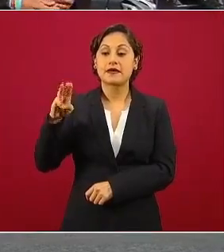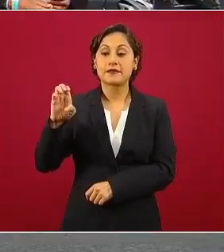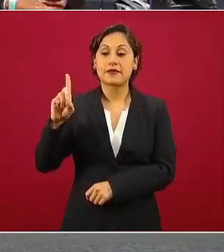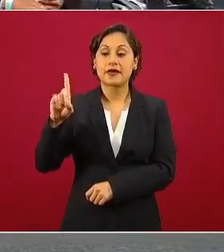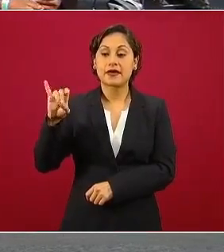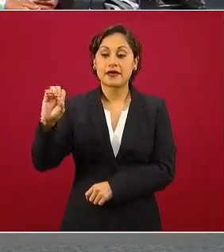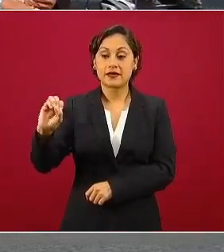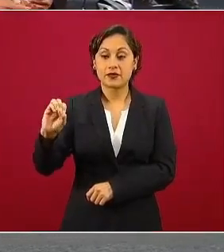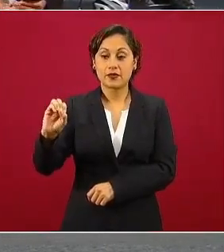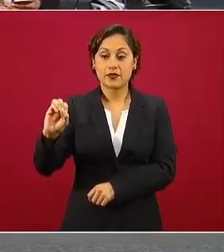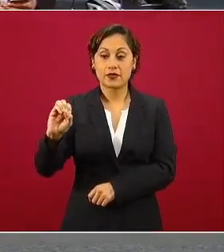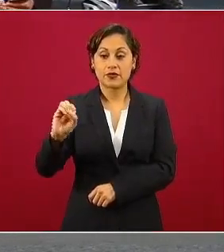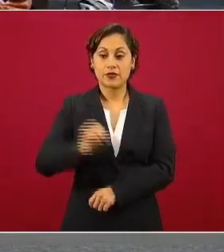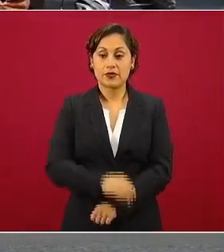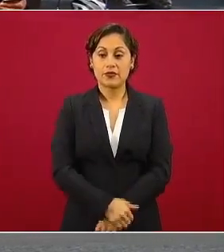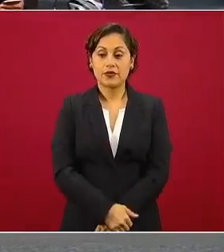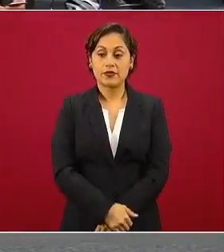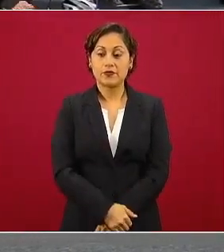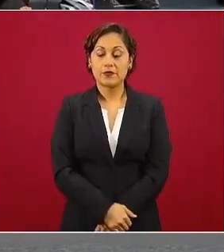Epigmenio, sí,